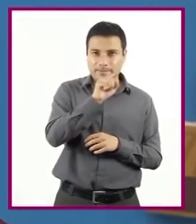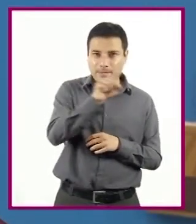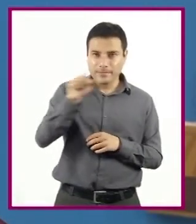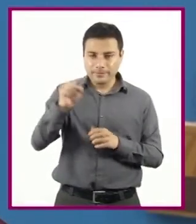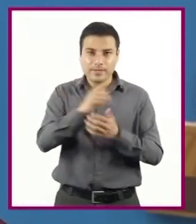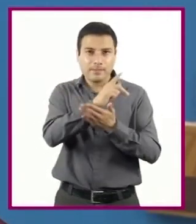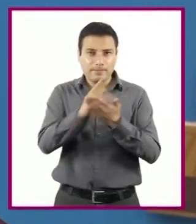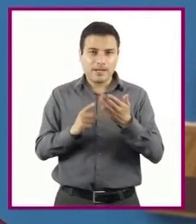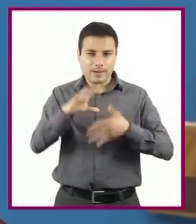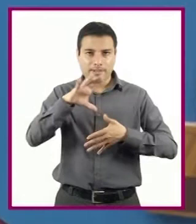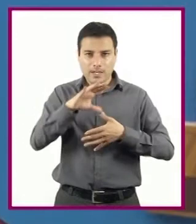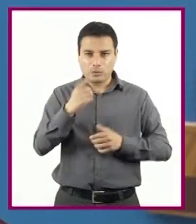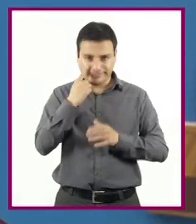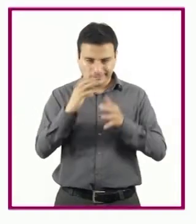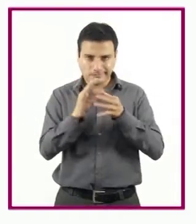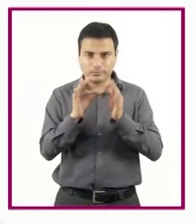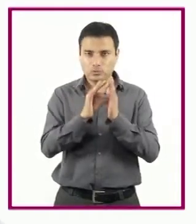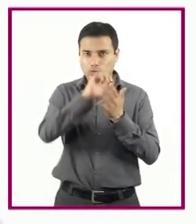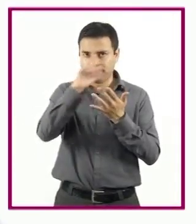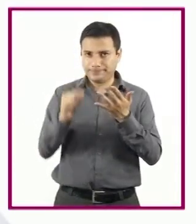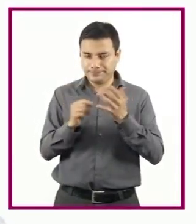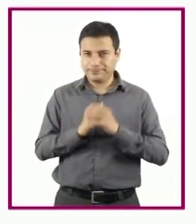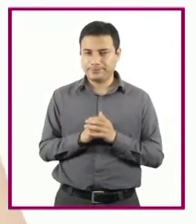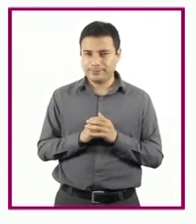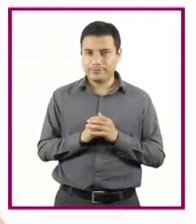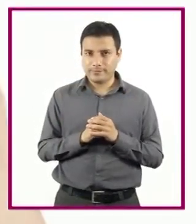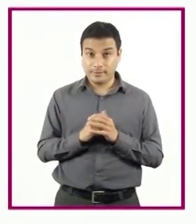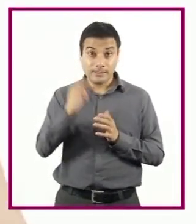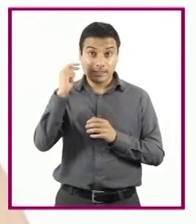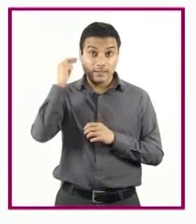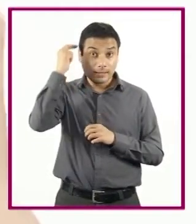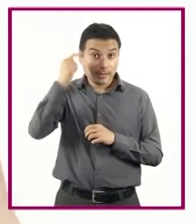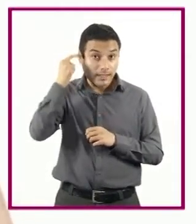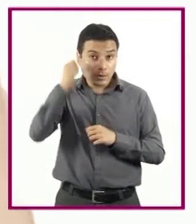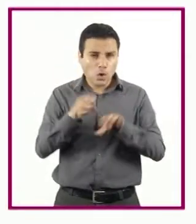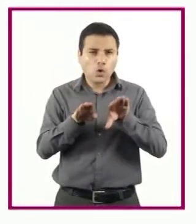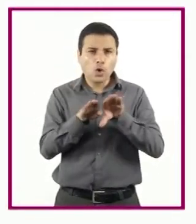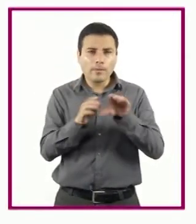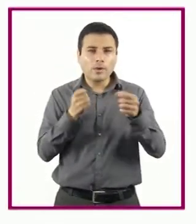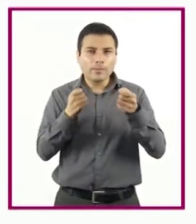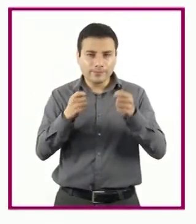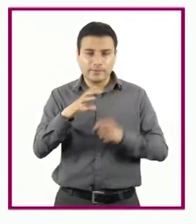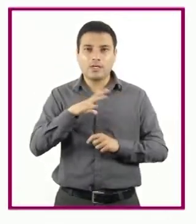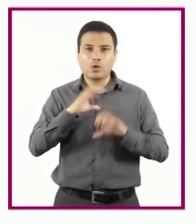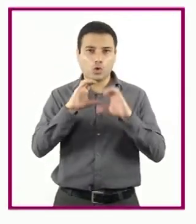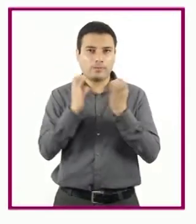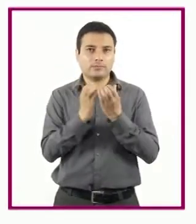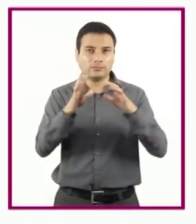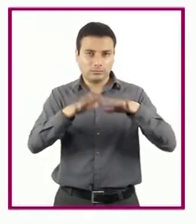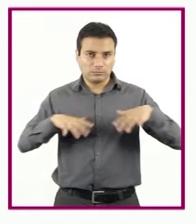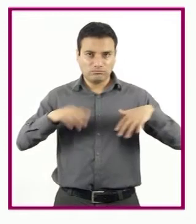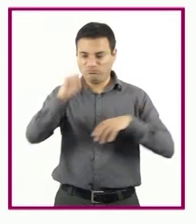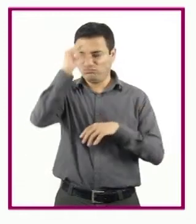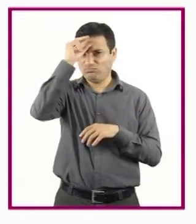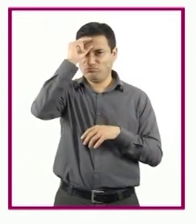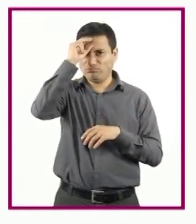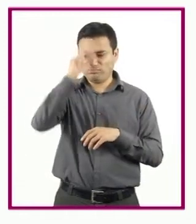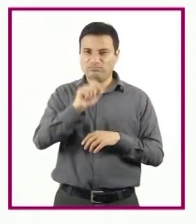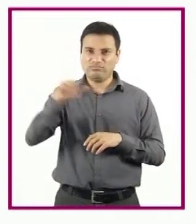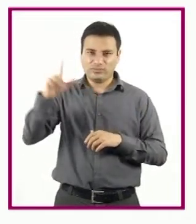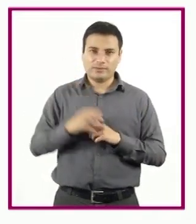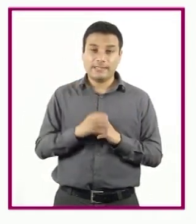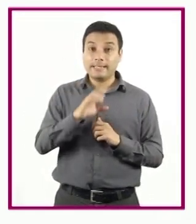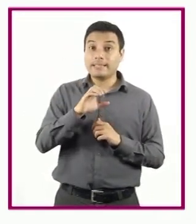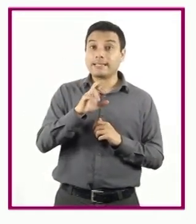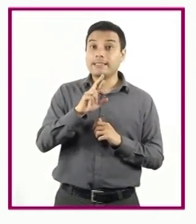Entre los puntos destacan: se gobernará el reino por un congreso de individuos doctos e instruidos y todos